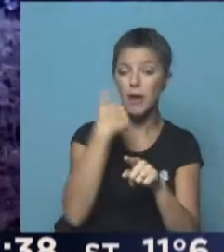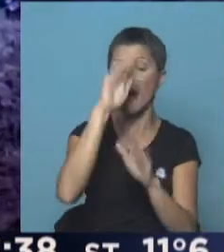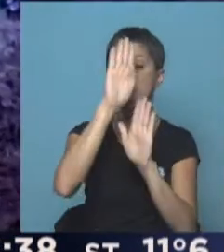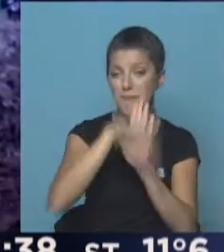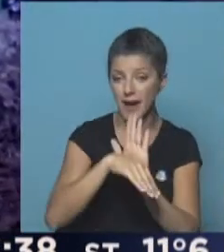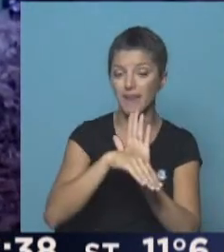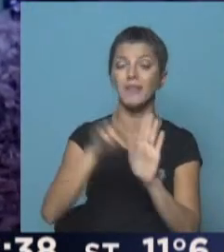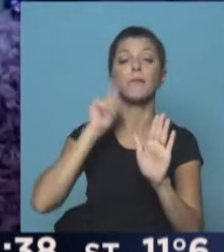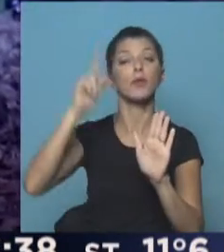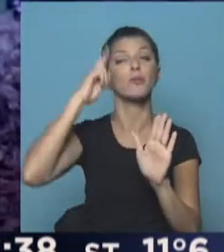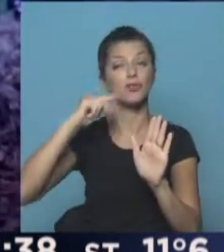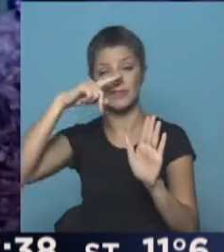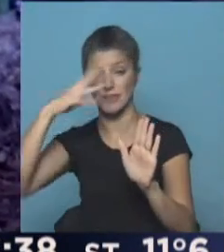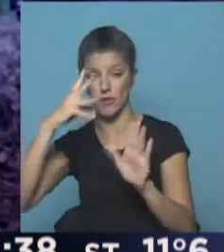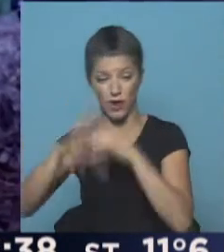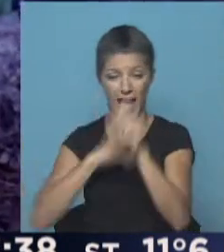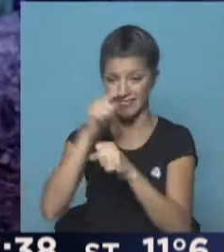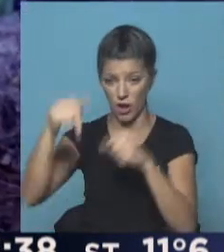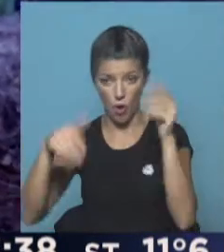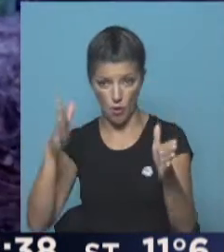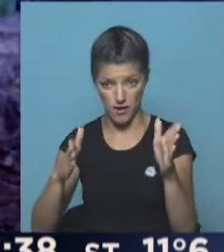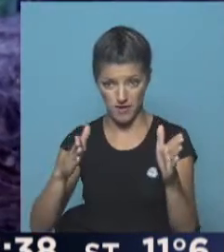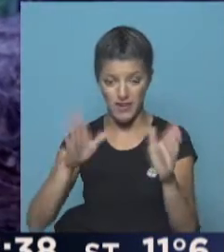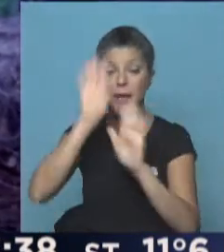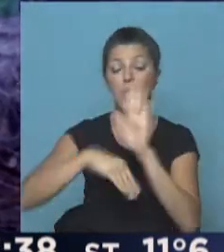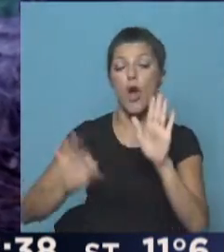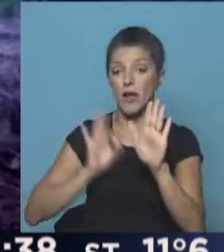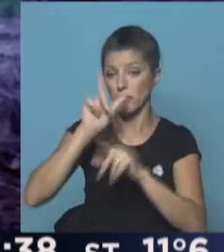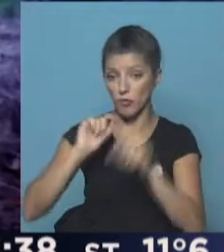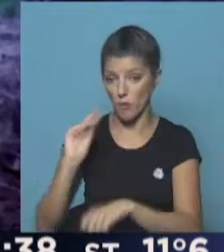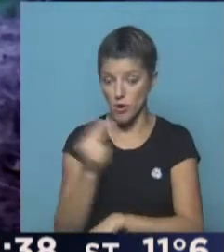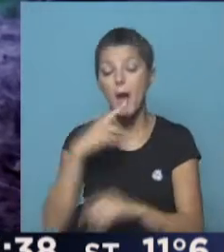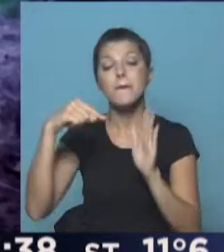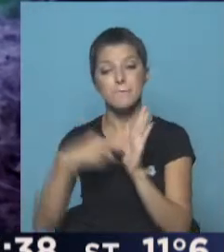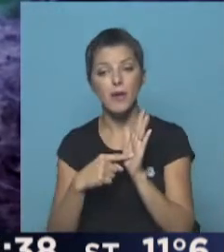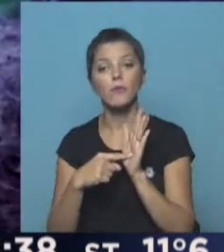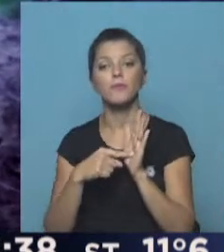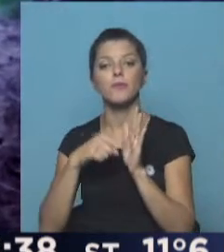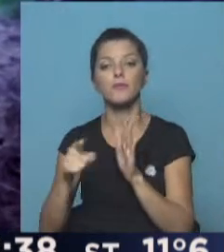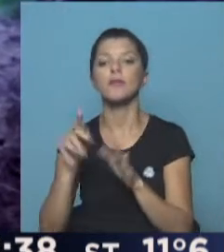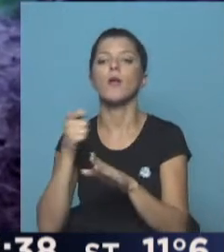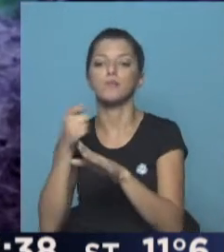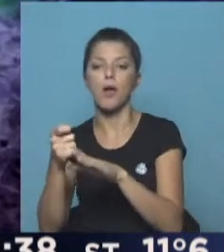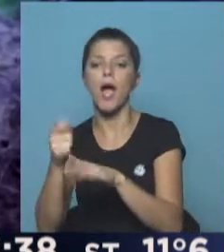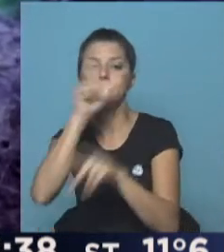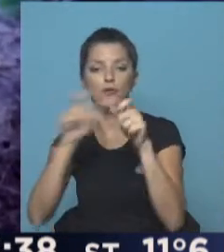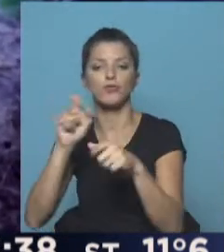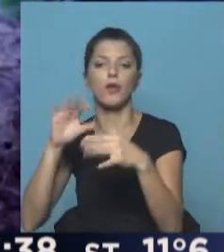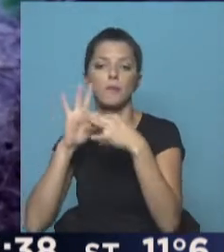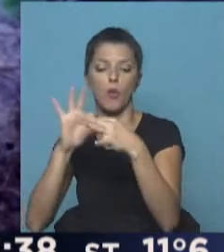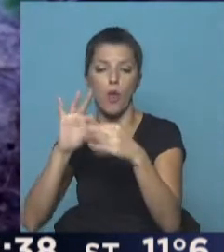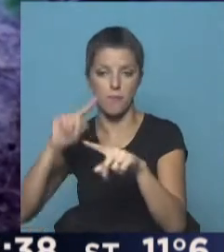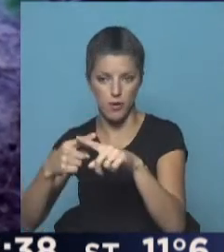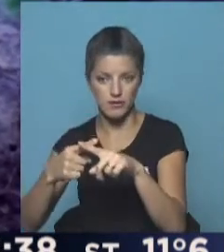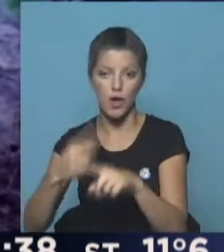desde 1974, pero aumentó el homicidio a líderes sociales en un 22%. Serían unos